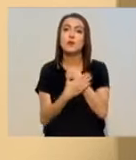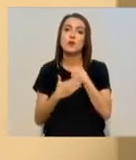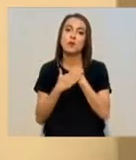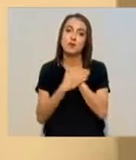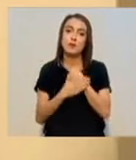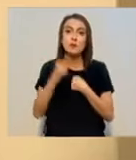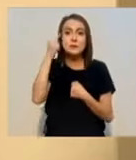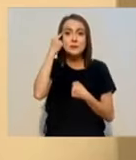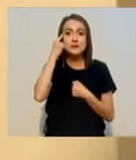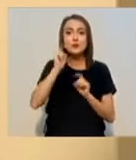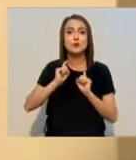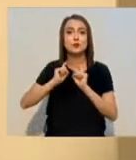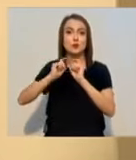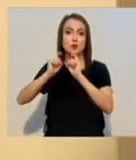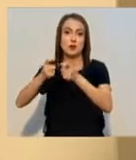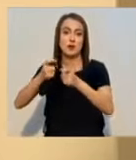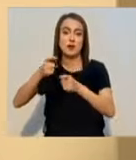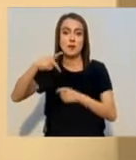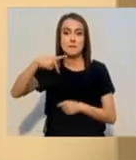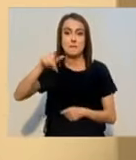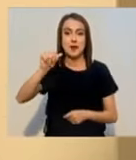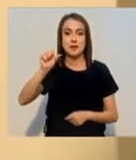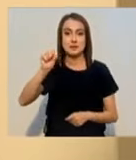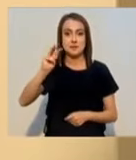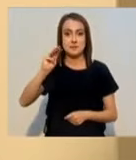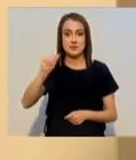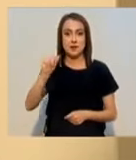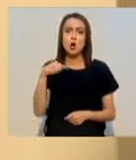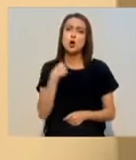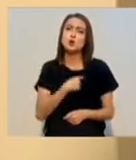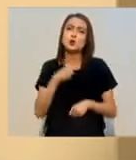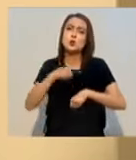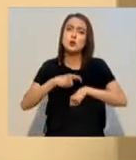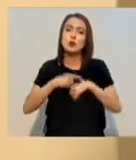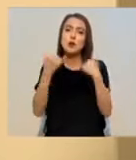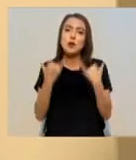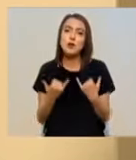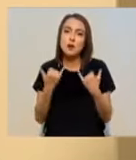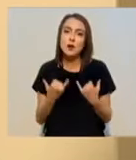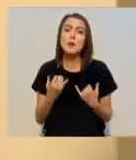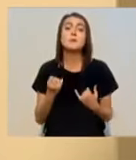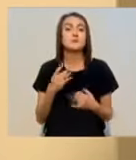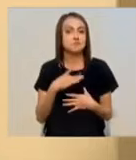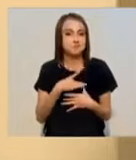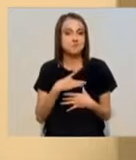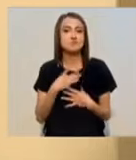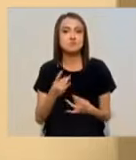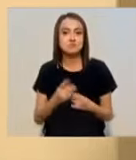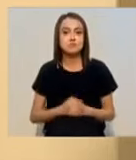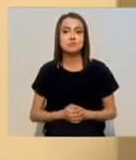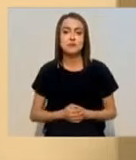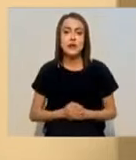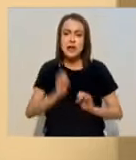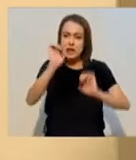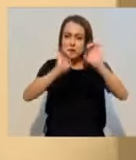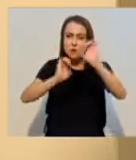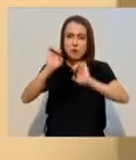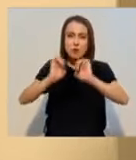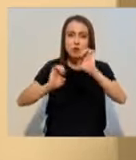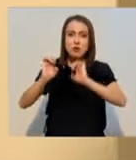favor, considerar donar plasma. Estamos en una etapa muy interesante de